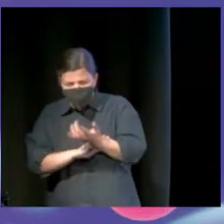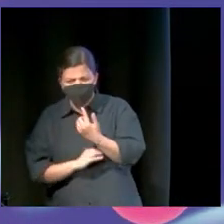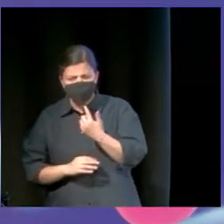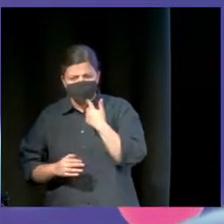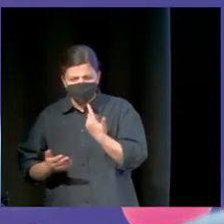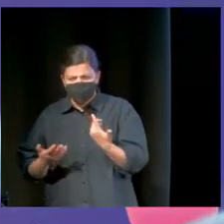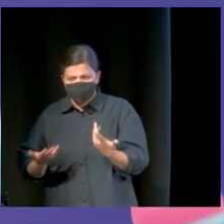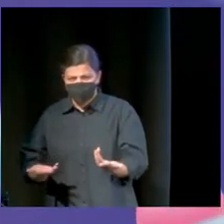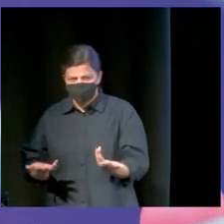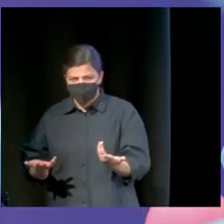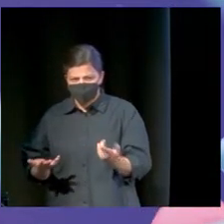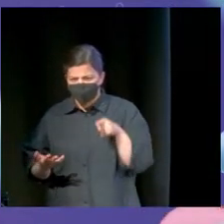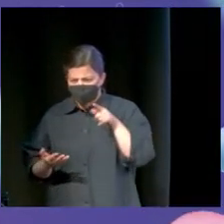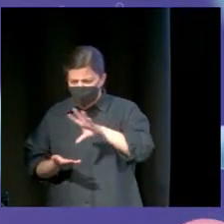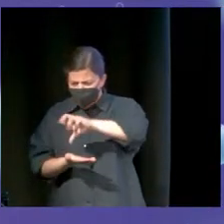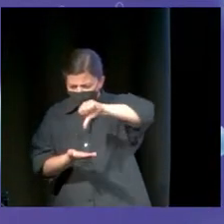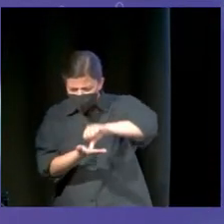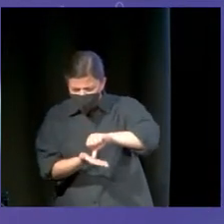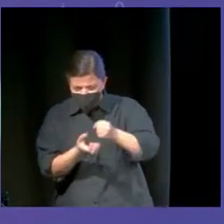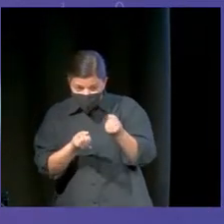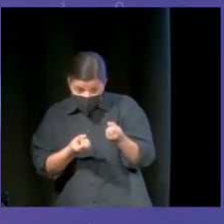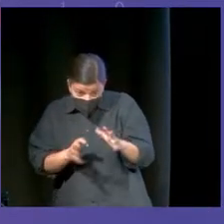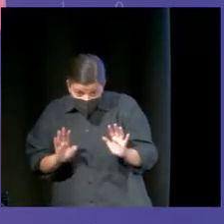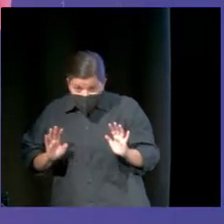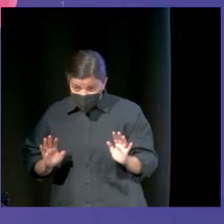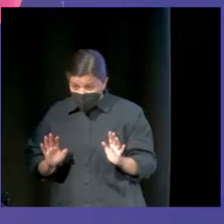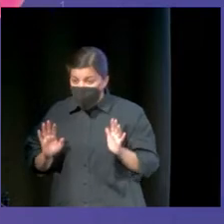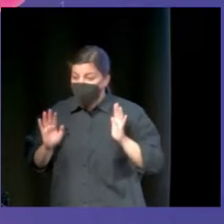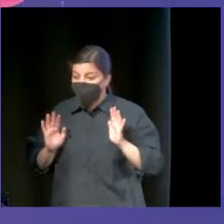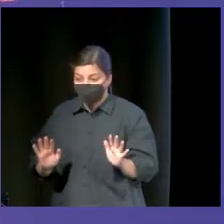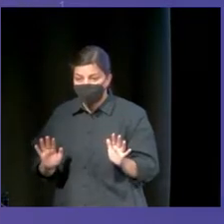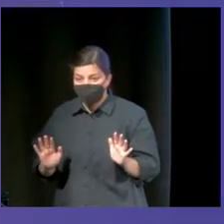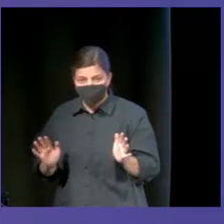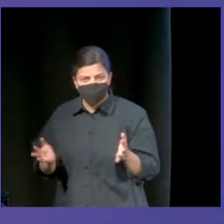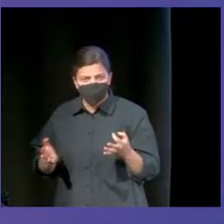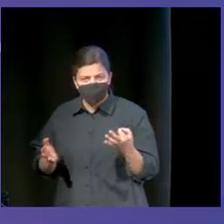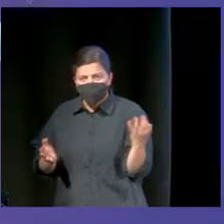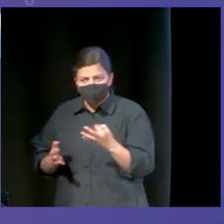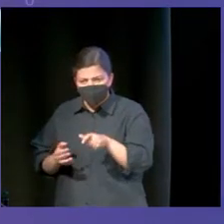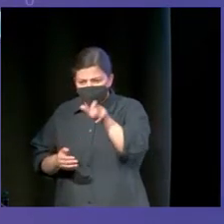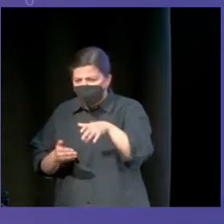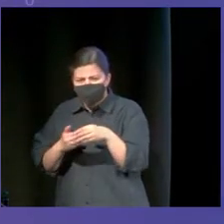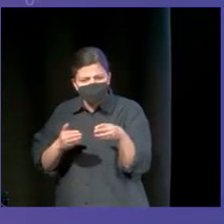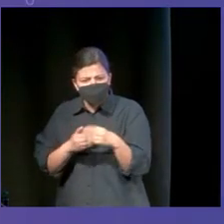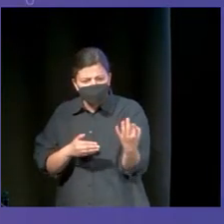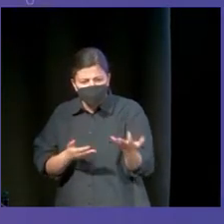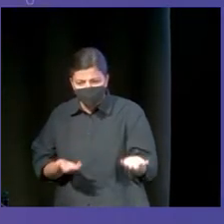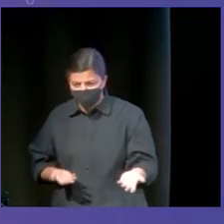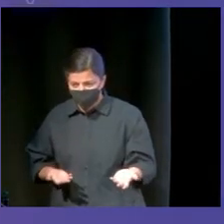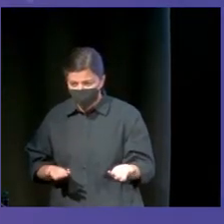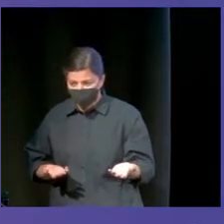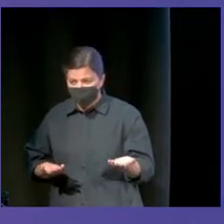esto de la centralización estaba muy bien pero qué pasa con los usuarios no vamos a